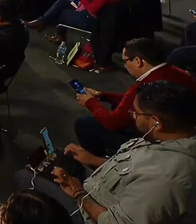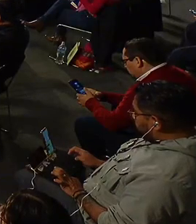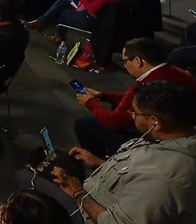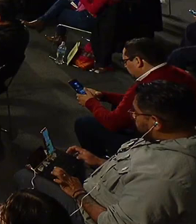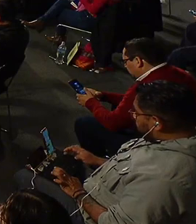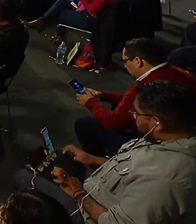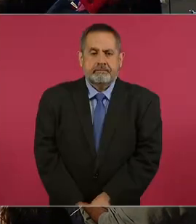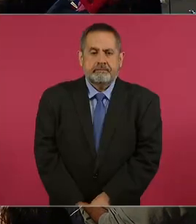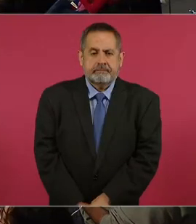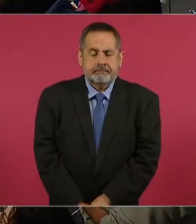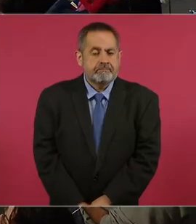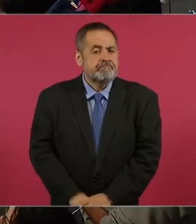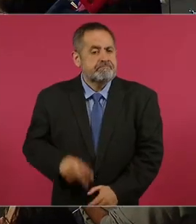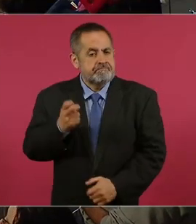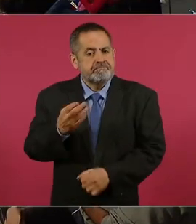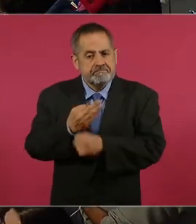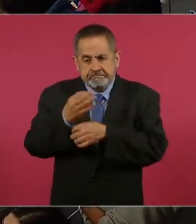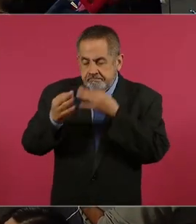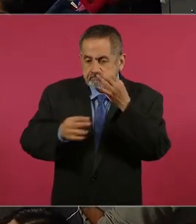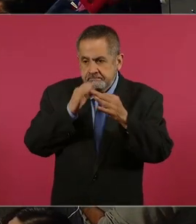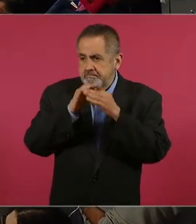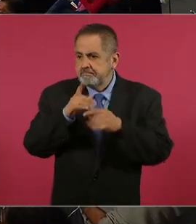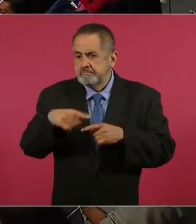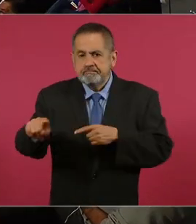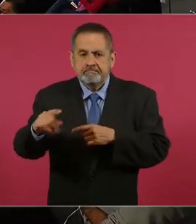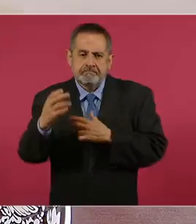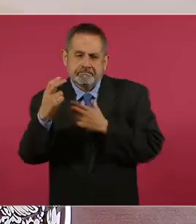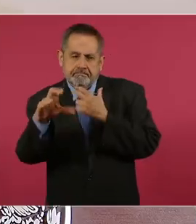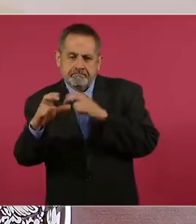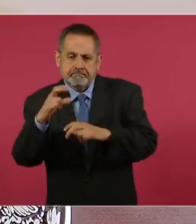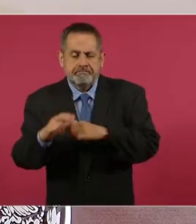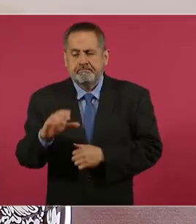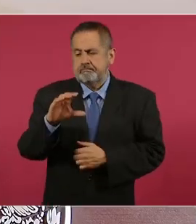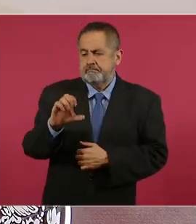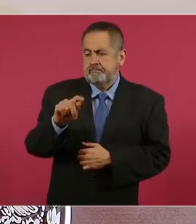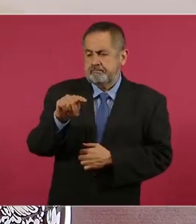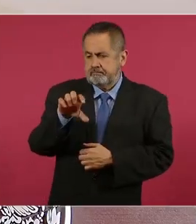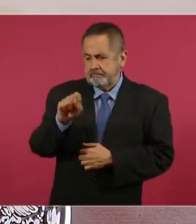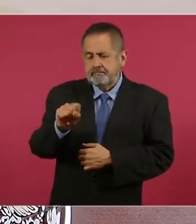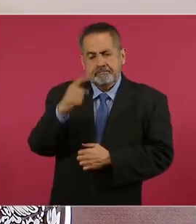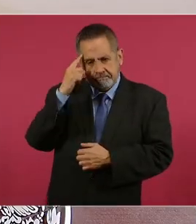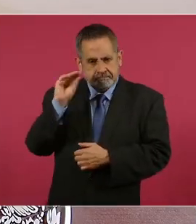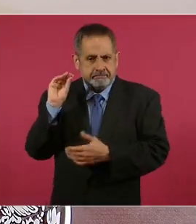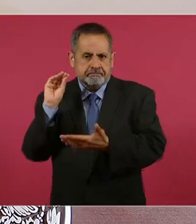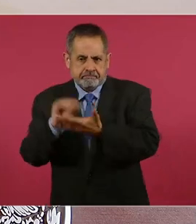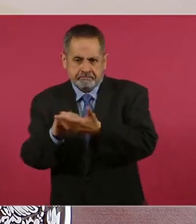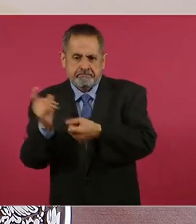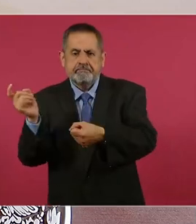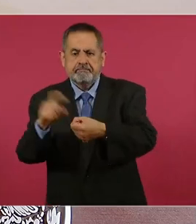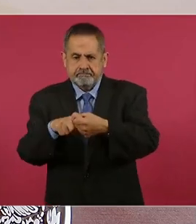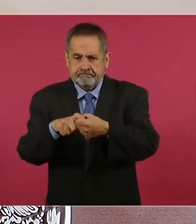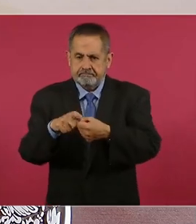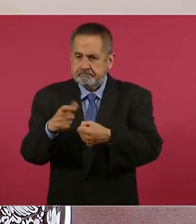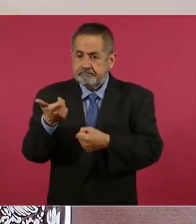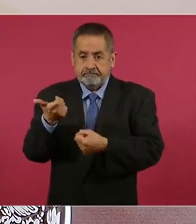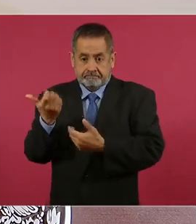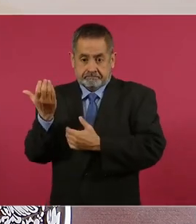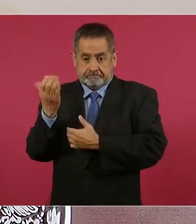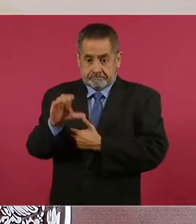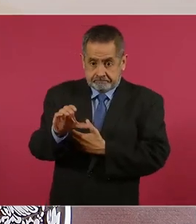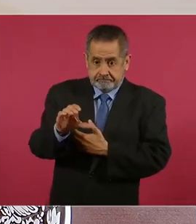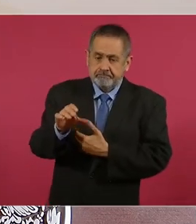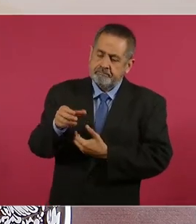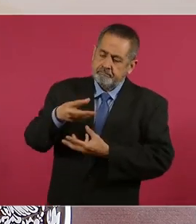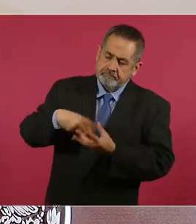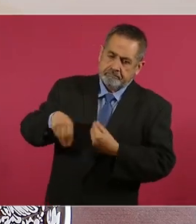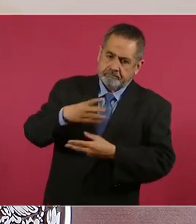es que estamos promoviendo la inversión en CETES, certificados de tesorería de la Federación, para que la población,